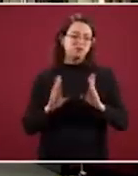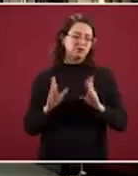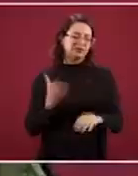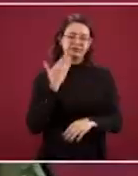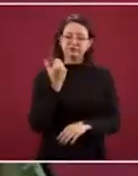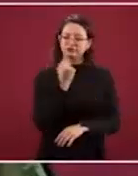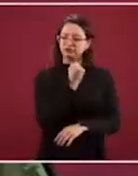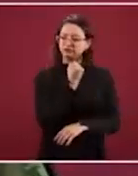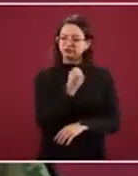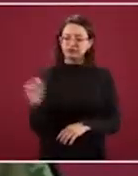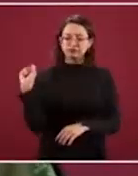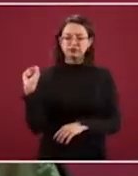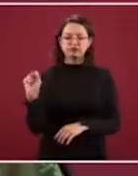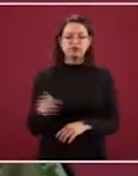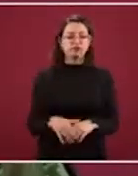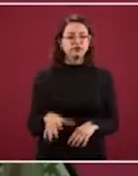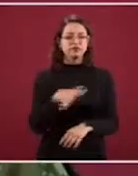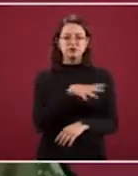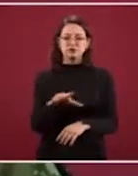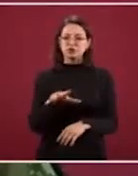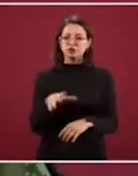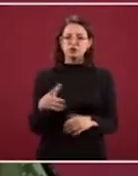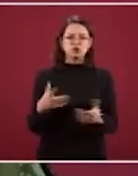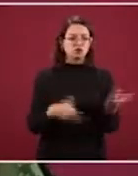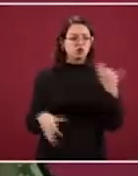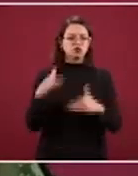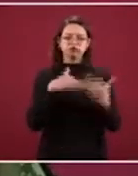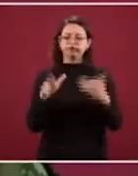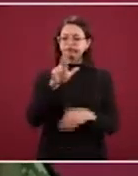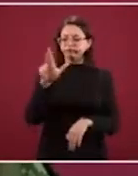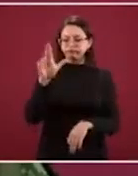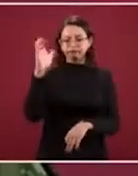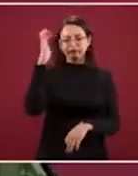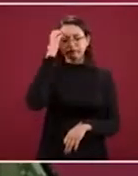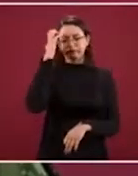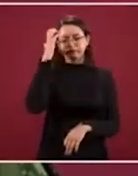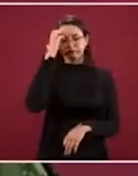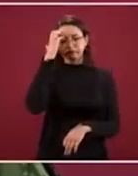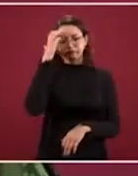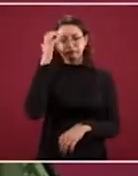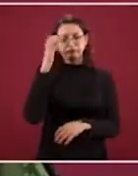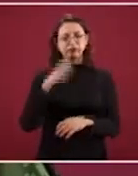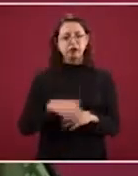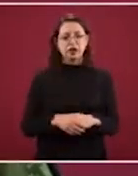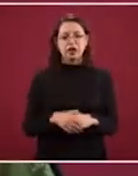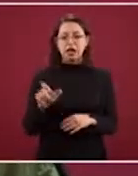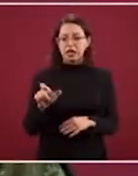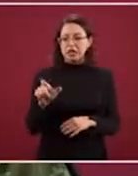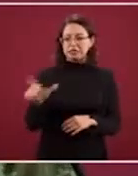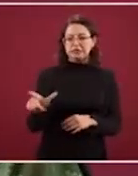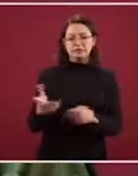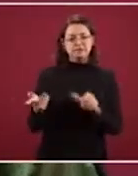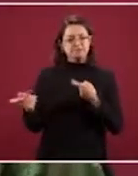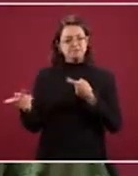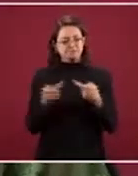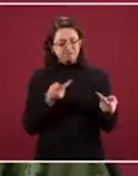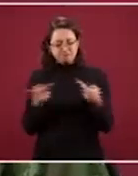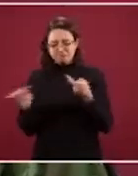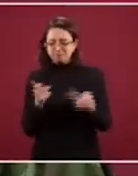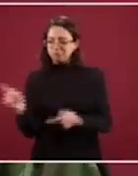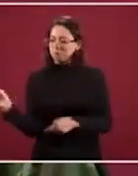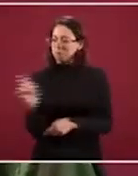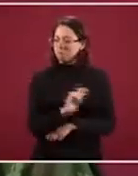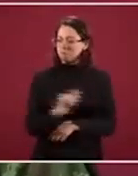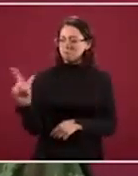general reconocido por todos nosotros un general con una preparación profesional la